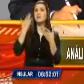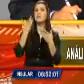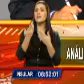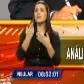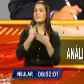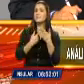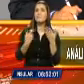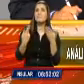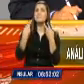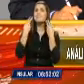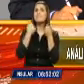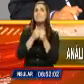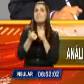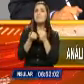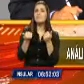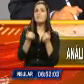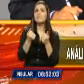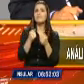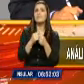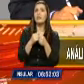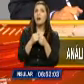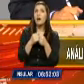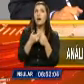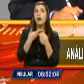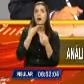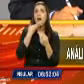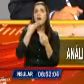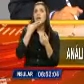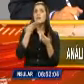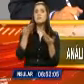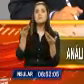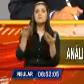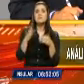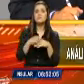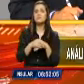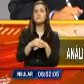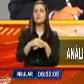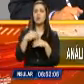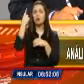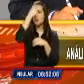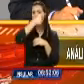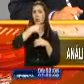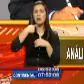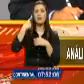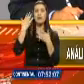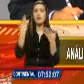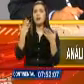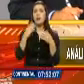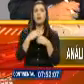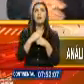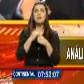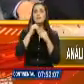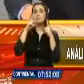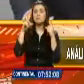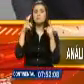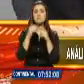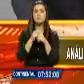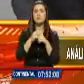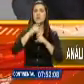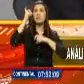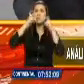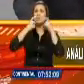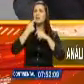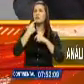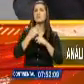sin lágrimas, con bocas abiertas sin grito, con caras pálidas, con gestos que me